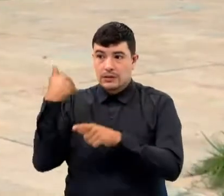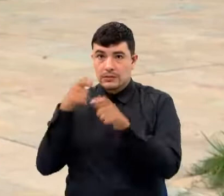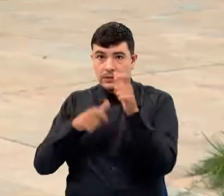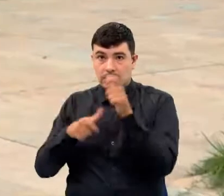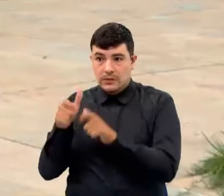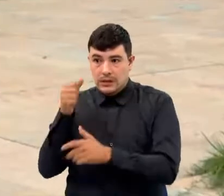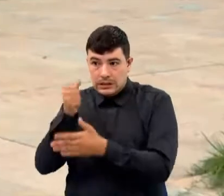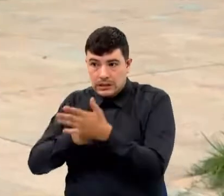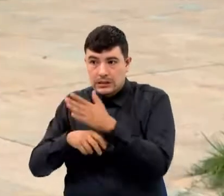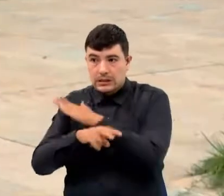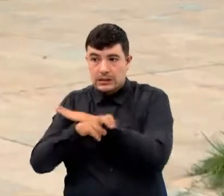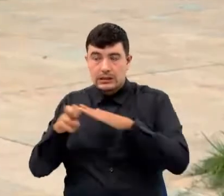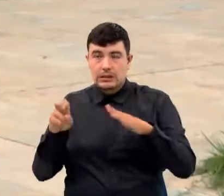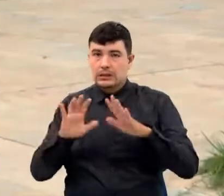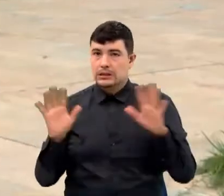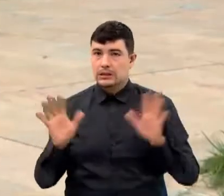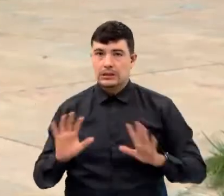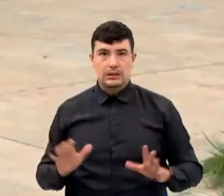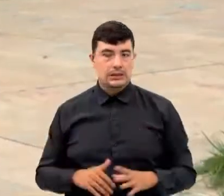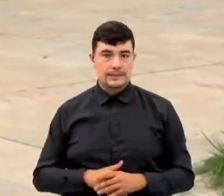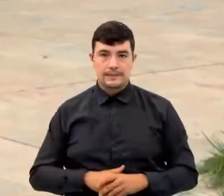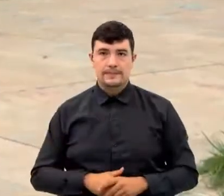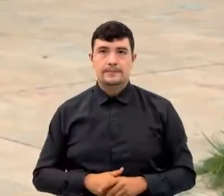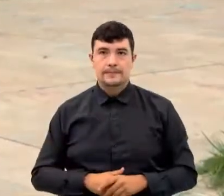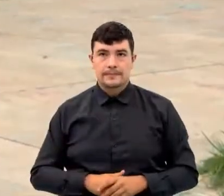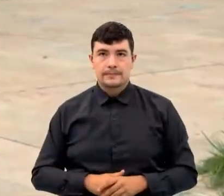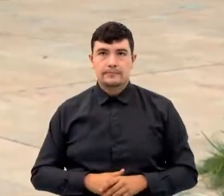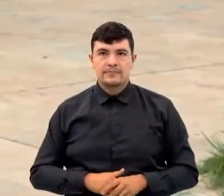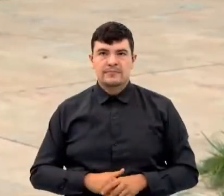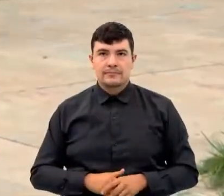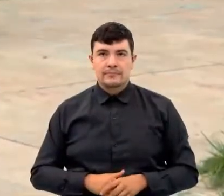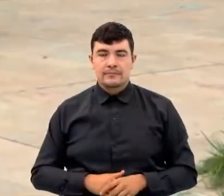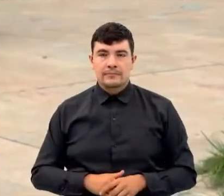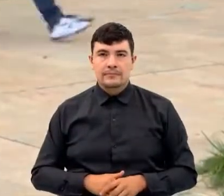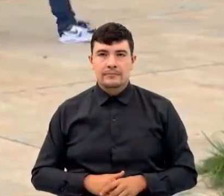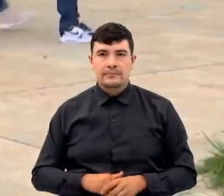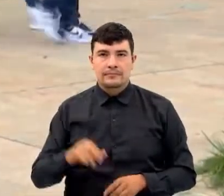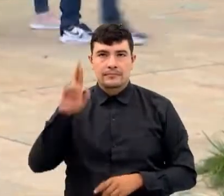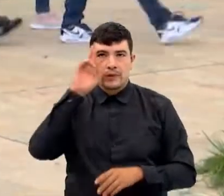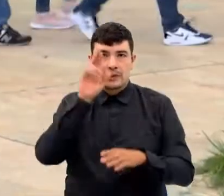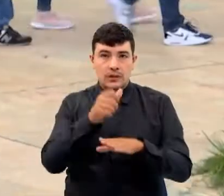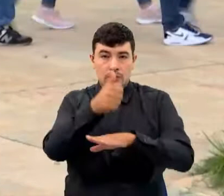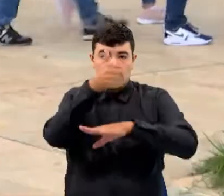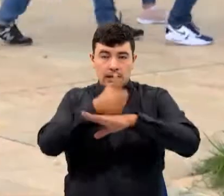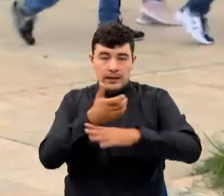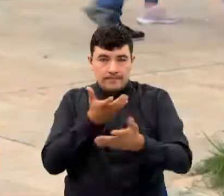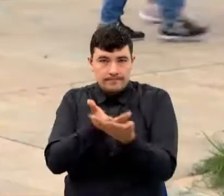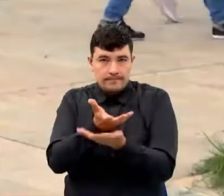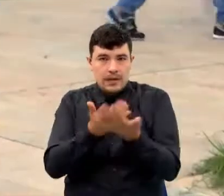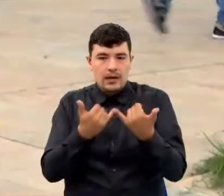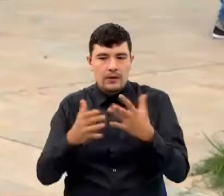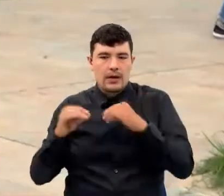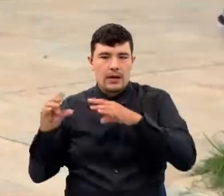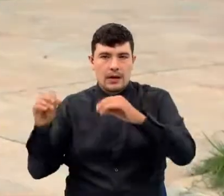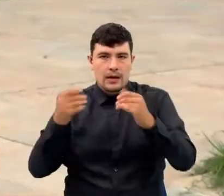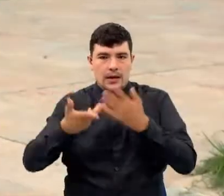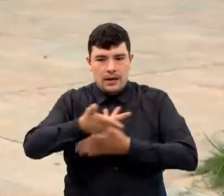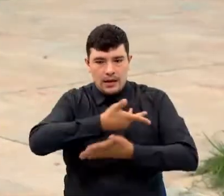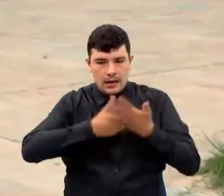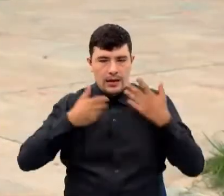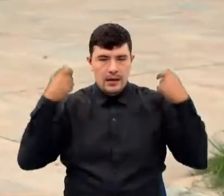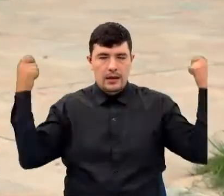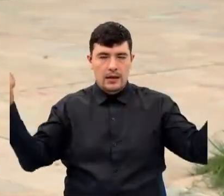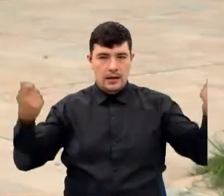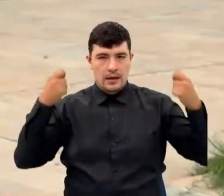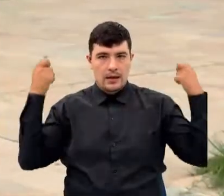tratado de realizar cuando se realizan las celebraciones infantiles. Al respecto, las autoridades nos hablaron sobre estas campañas